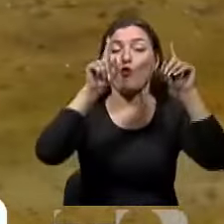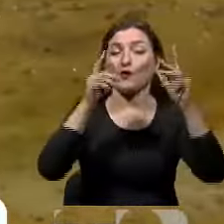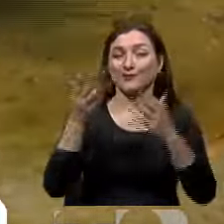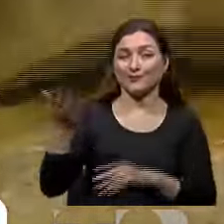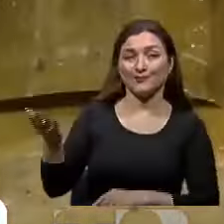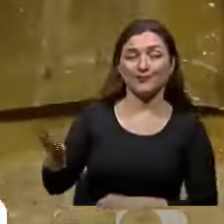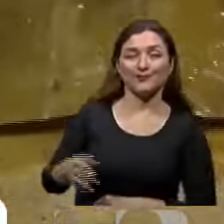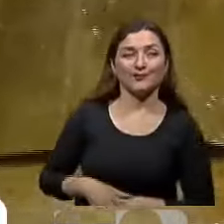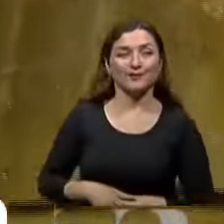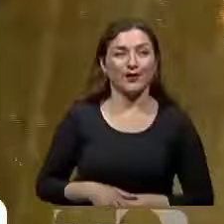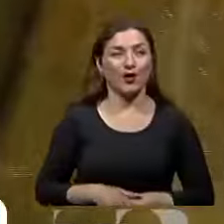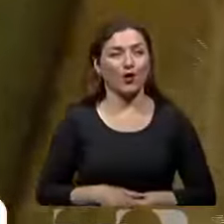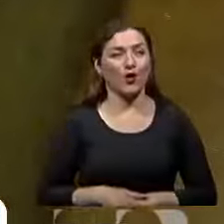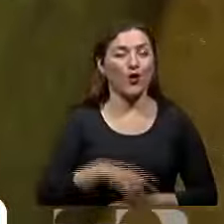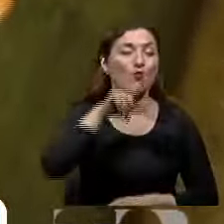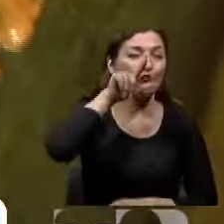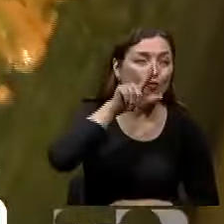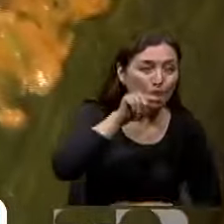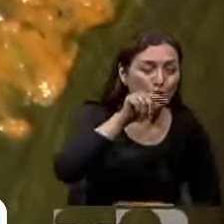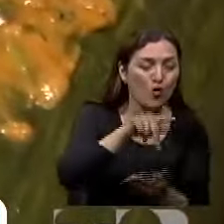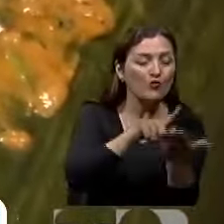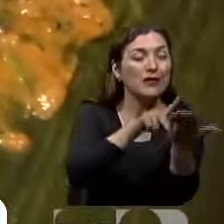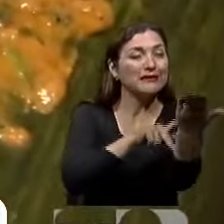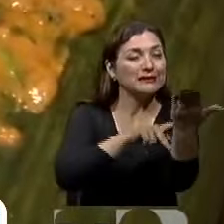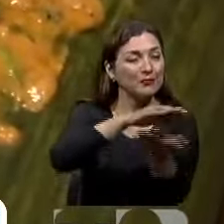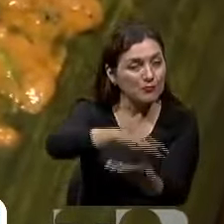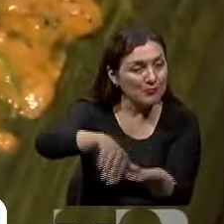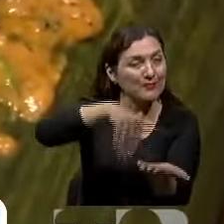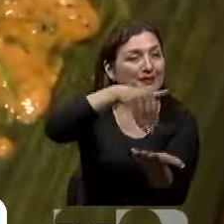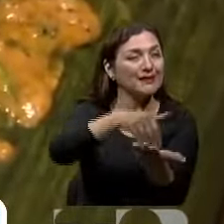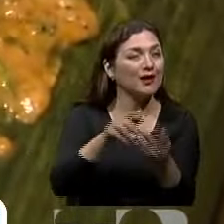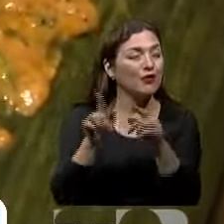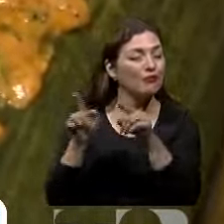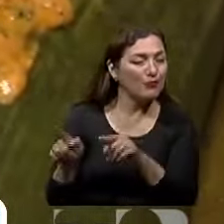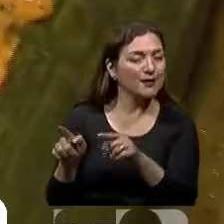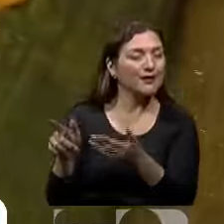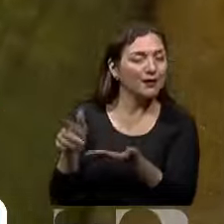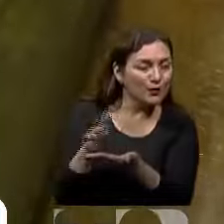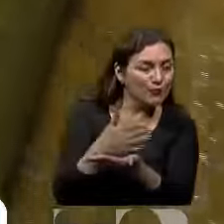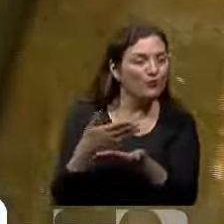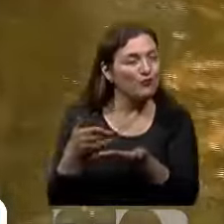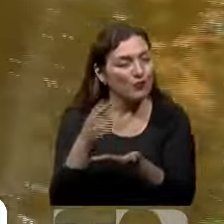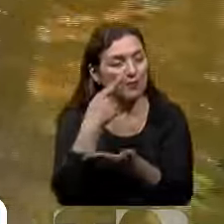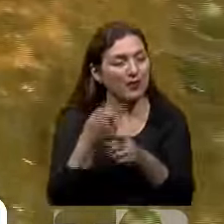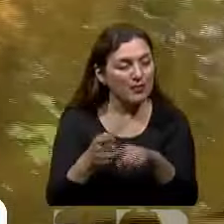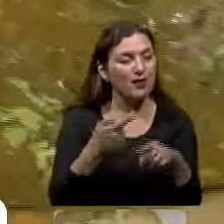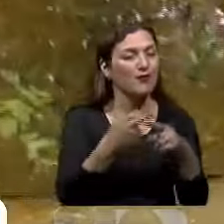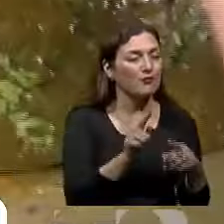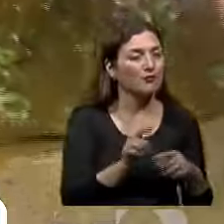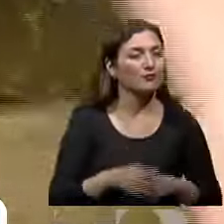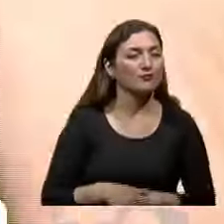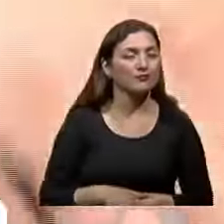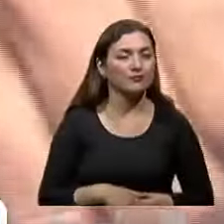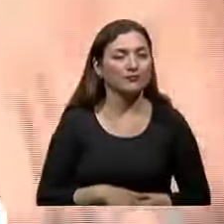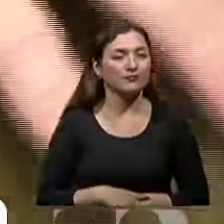tenemos justamente la tonga de pollo, que es la tonga tradicional de Manabí. Claro que con la cocina también se realizan este tipo